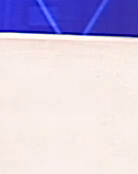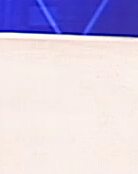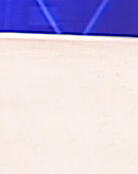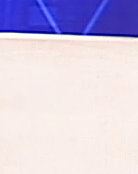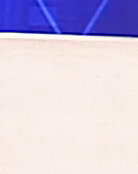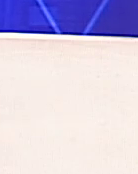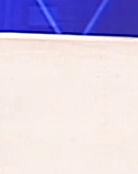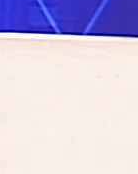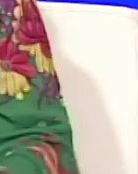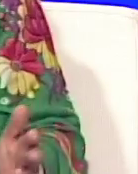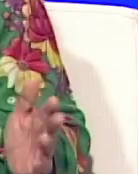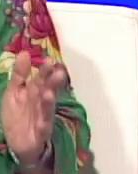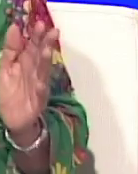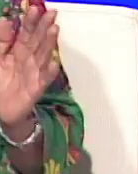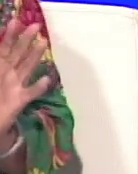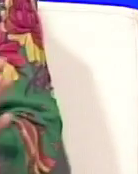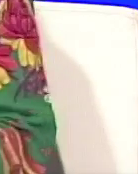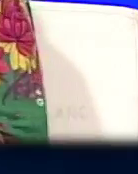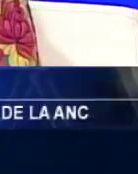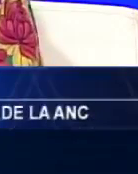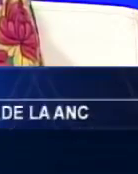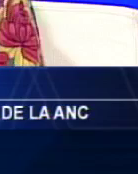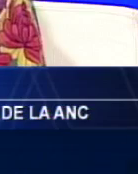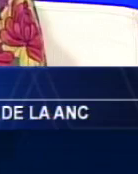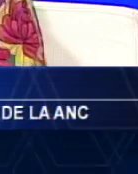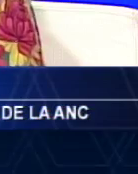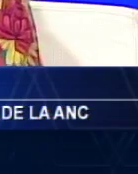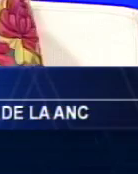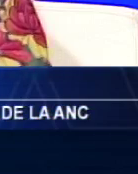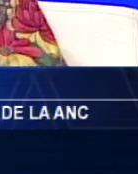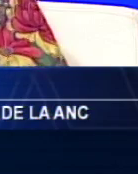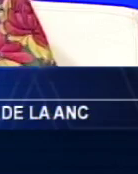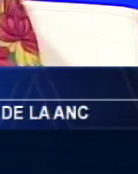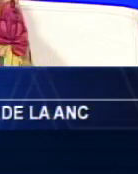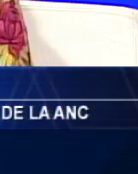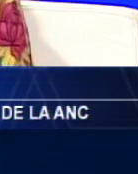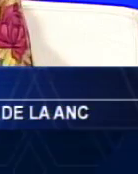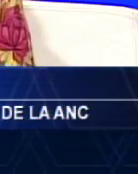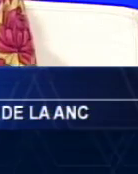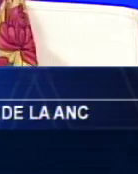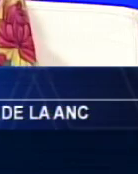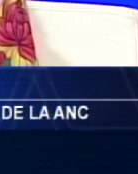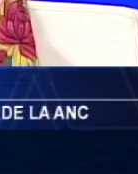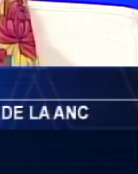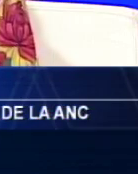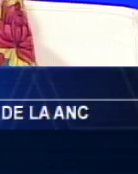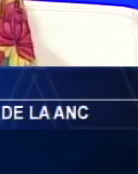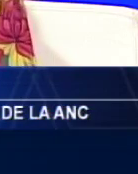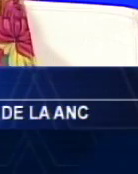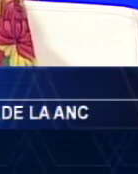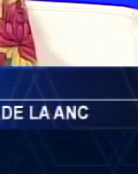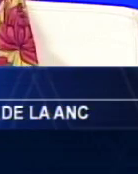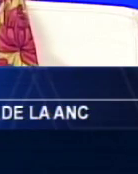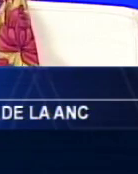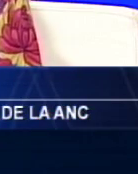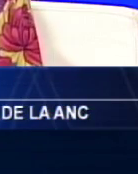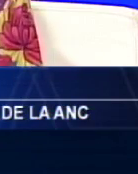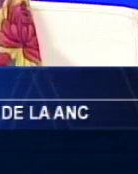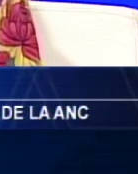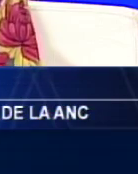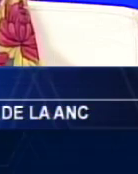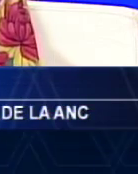candidato de la oposición? Bueno, las reglas están claras. La ruta democrática del proyecto bolivariano es